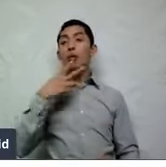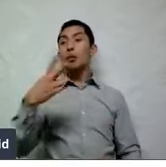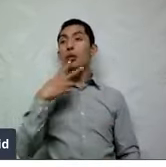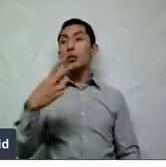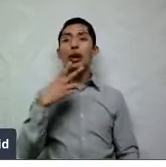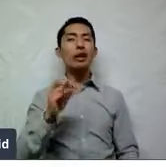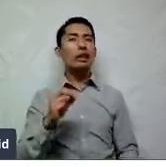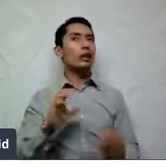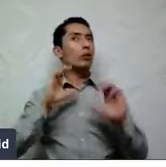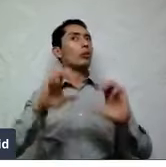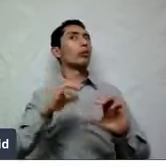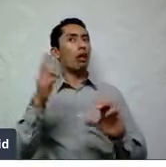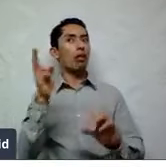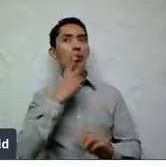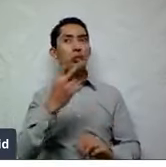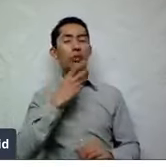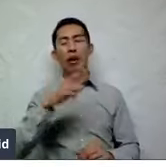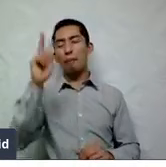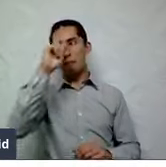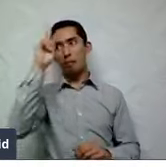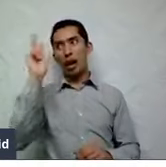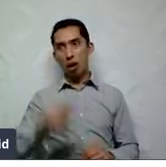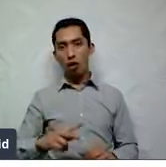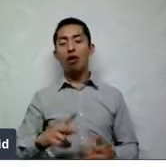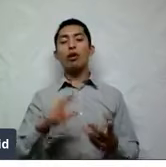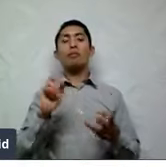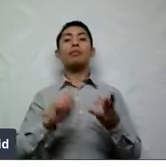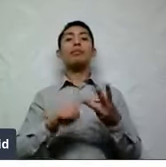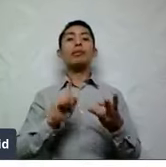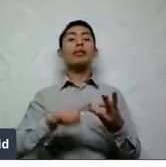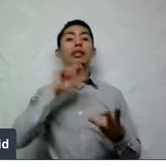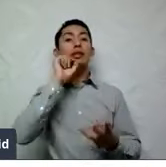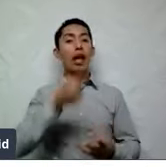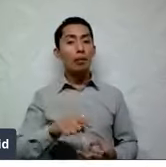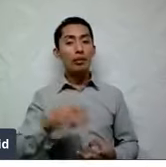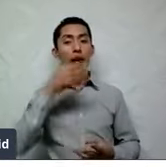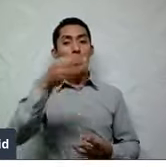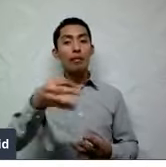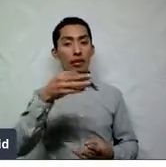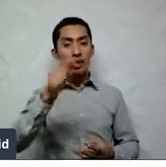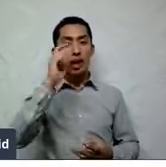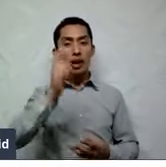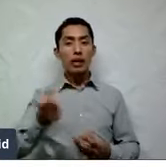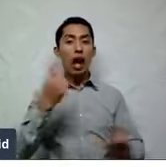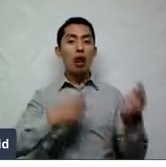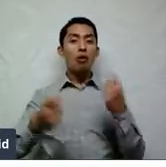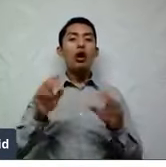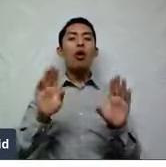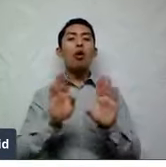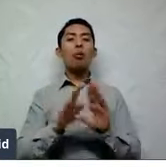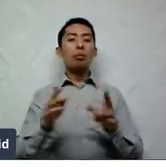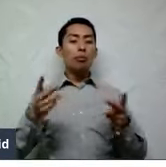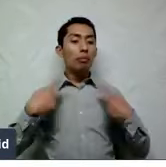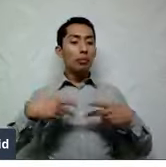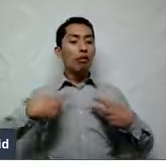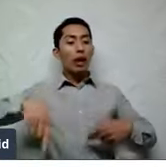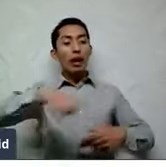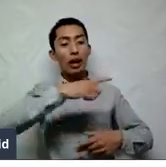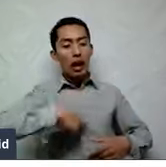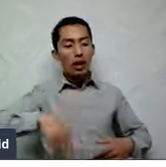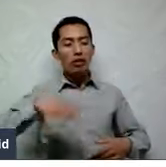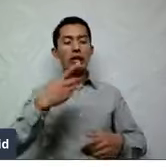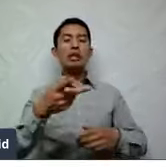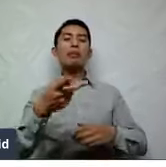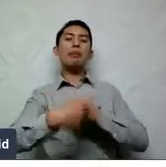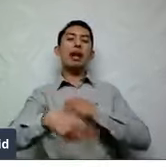el mundo propiamente, que no dejemos de pasar ya esa desatención en la población vulnerable. Las personas que